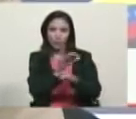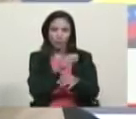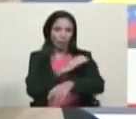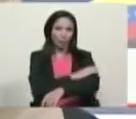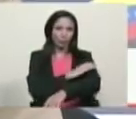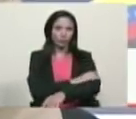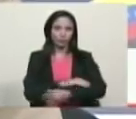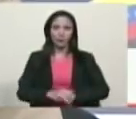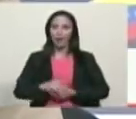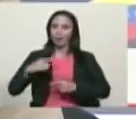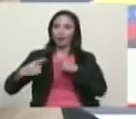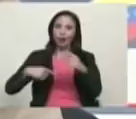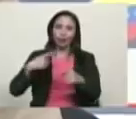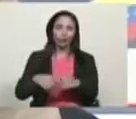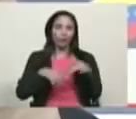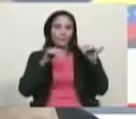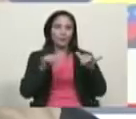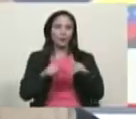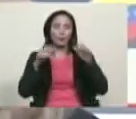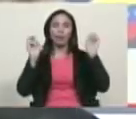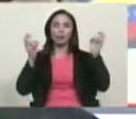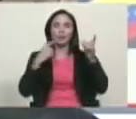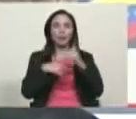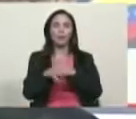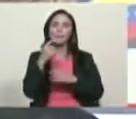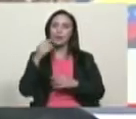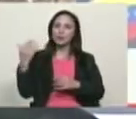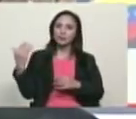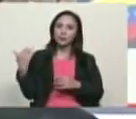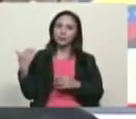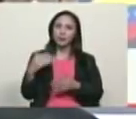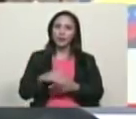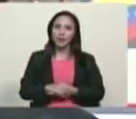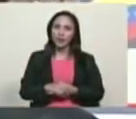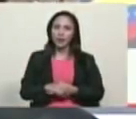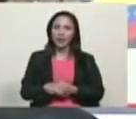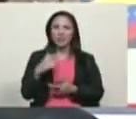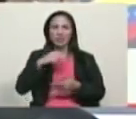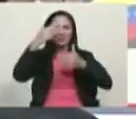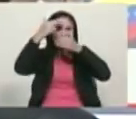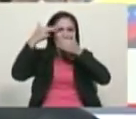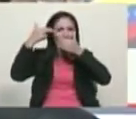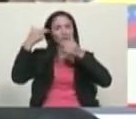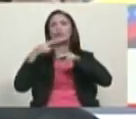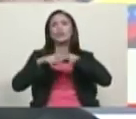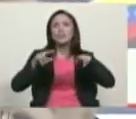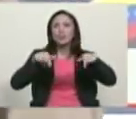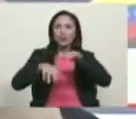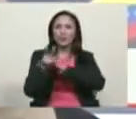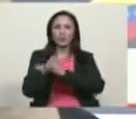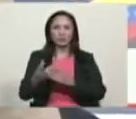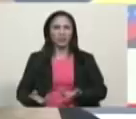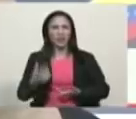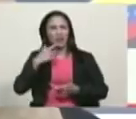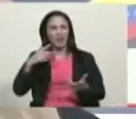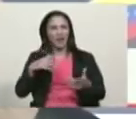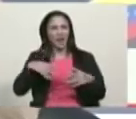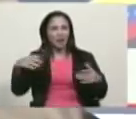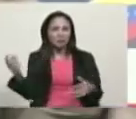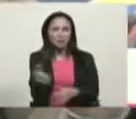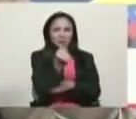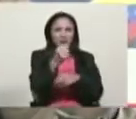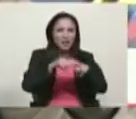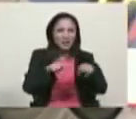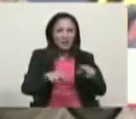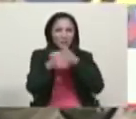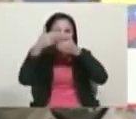Y todos los días buscan un tema. En estos días buscaron el tema que estábamos secuestrando niños venezolanos. Nadie lo